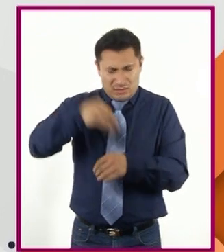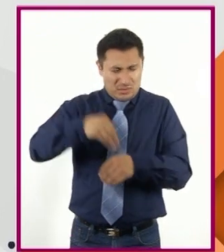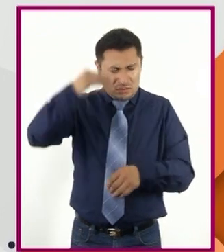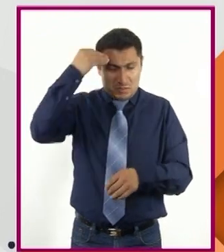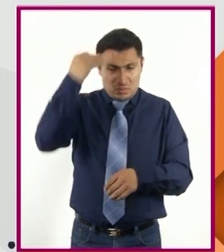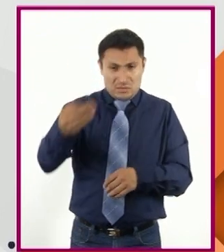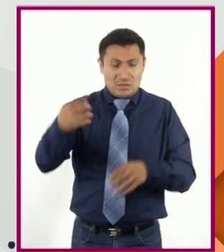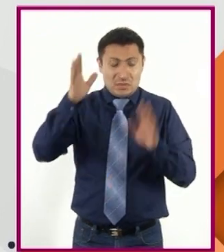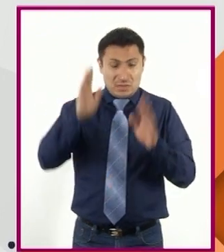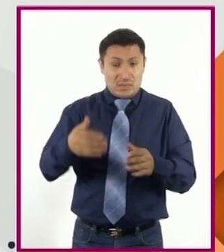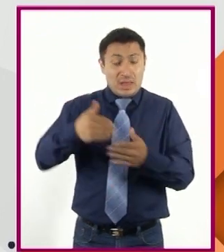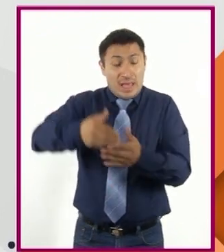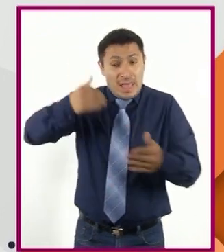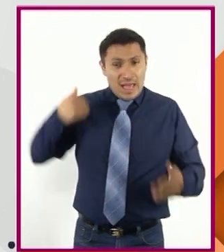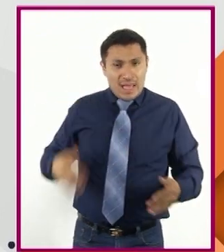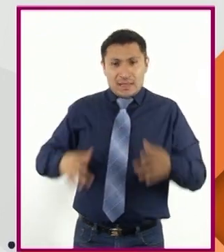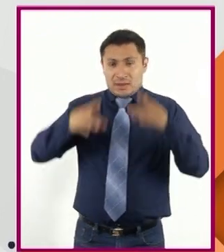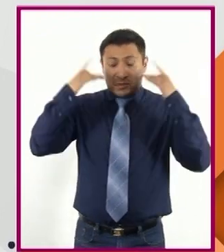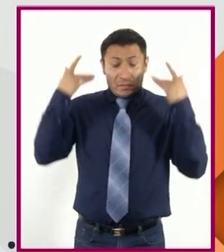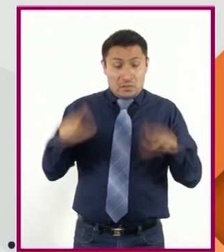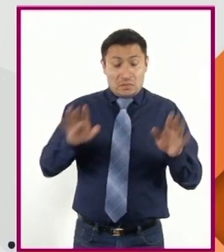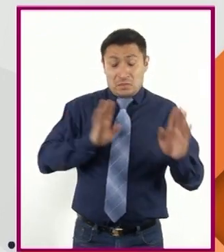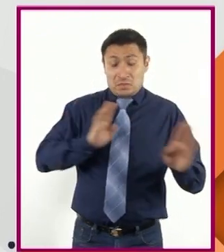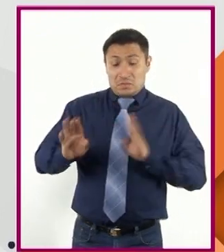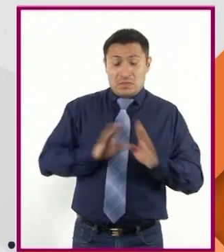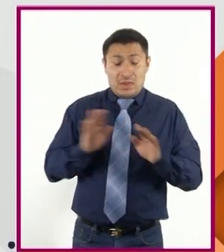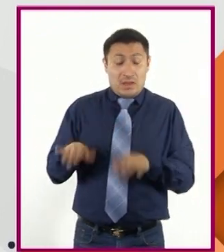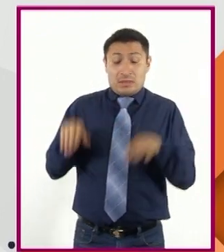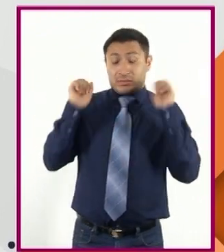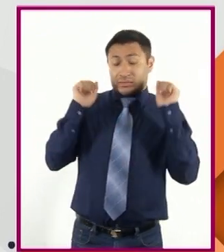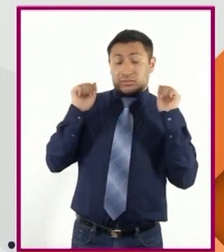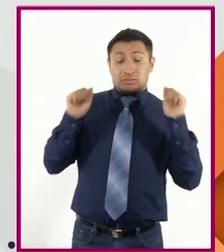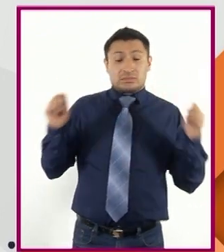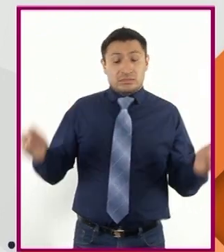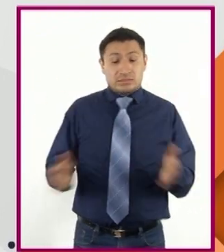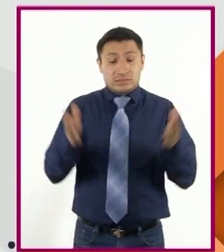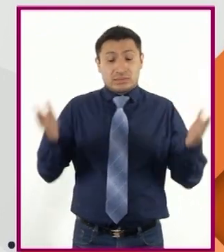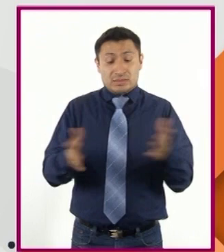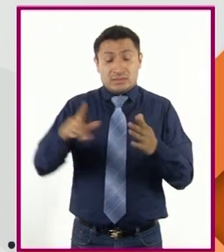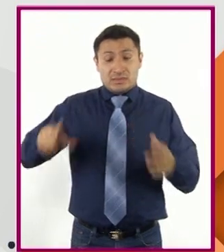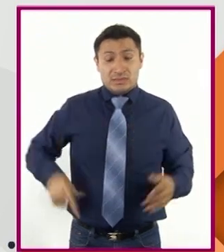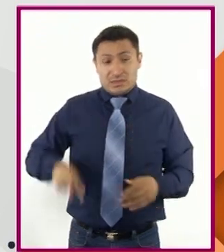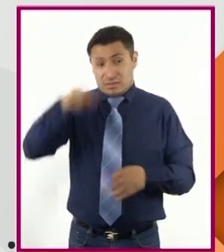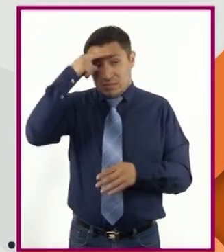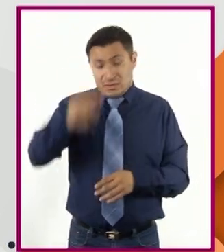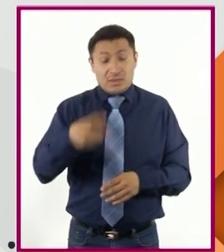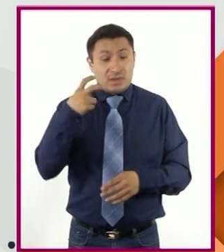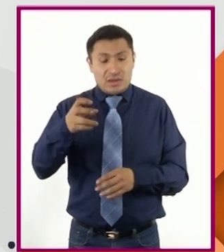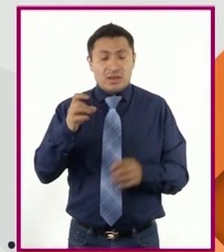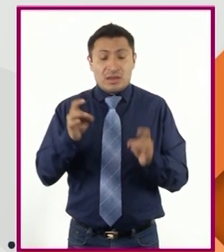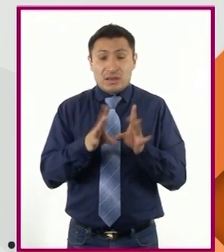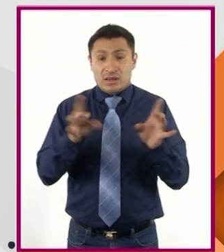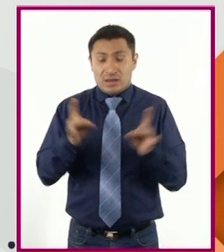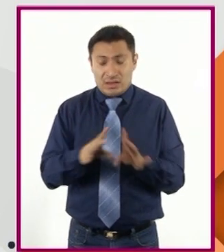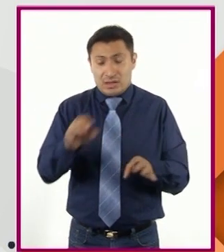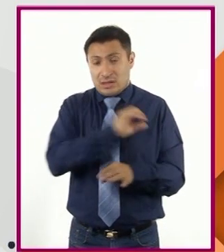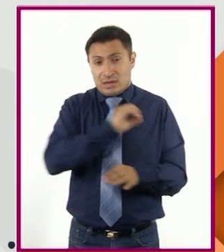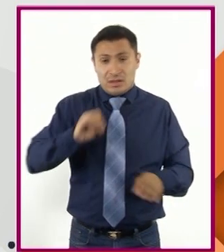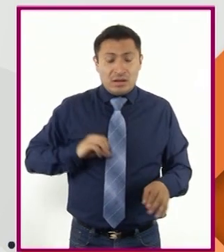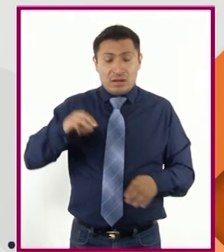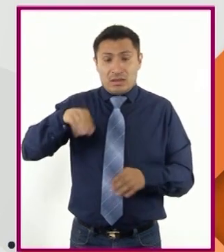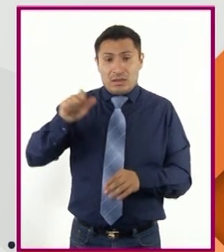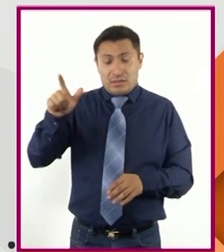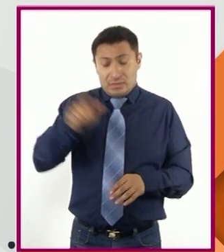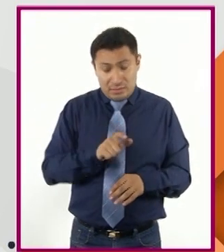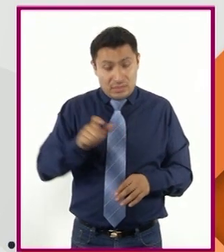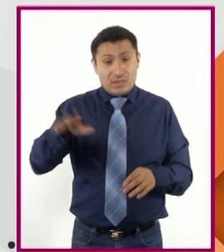los tratados de Miramar, retiró las fuerzas militares que sostenían al imperio mexicano. Esta circunstancia obligó a Maximiliano